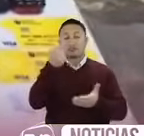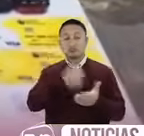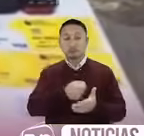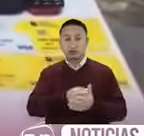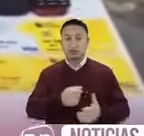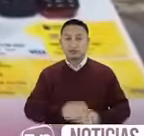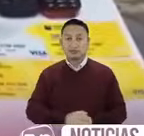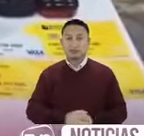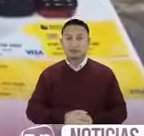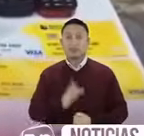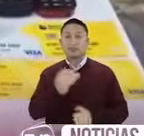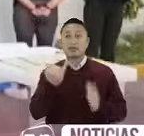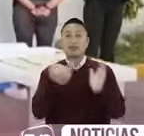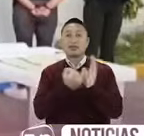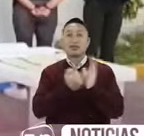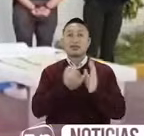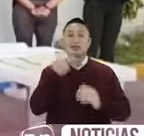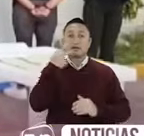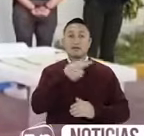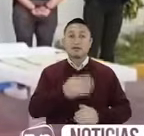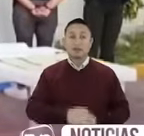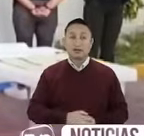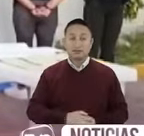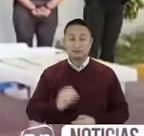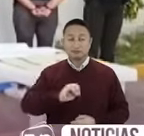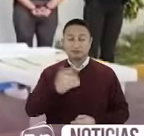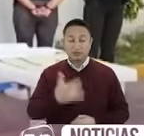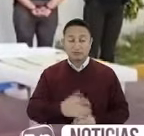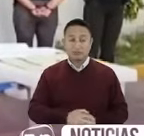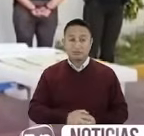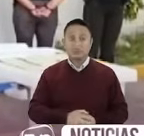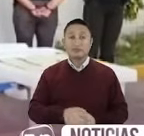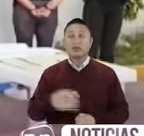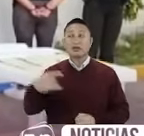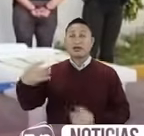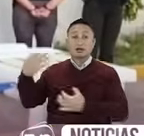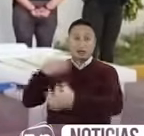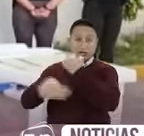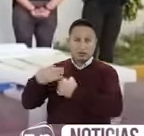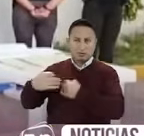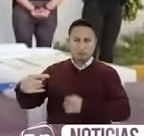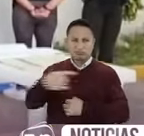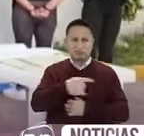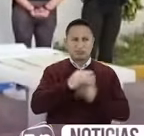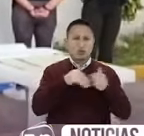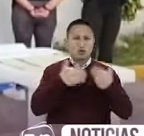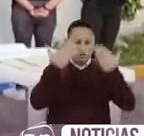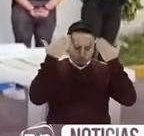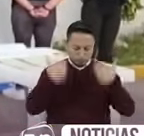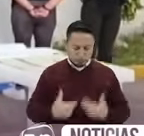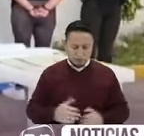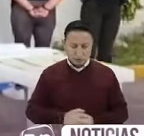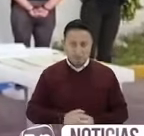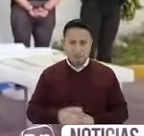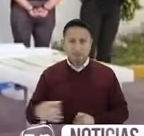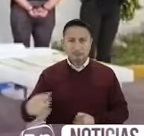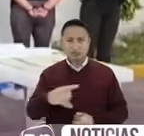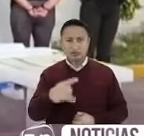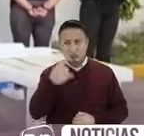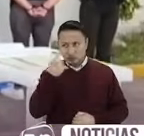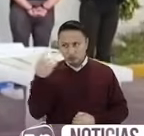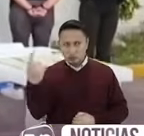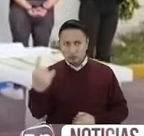identificación falsa. Es así que con las características que nos dieron, se realizó un patrullaje preventivo,